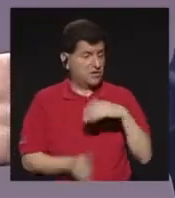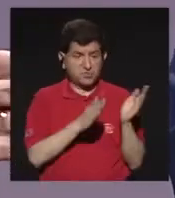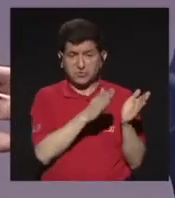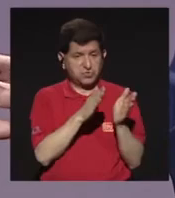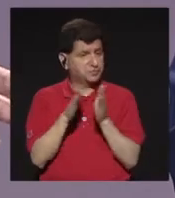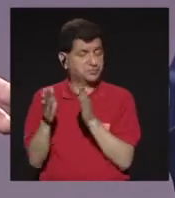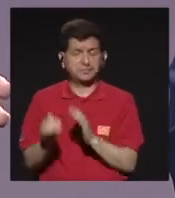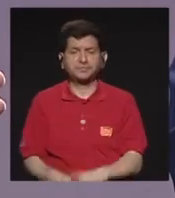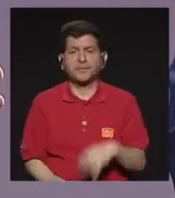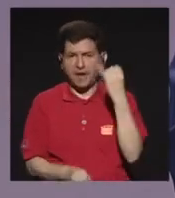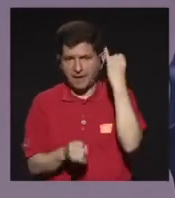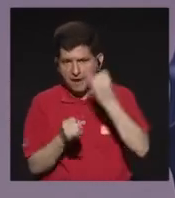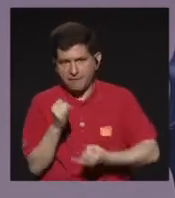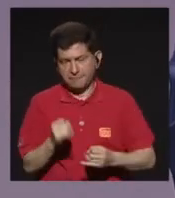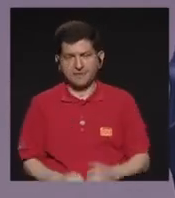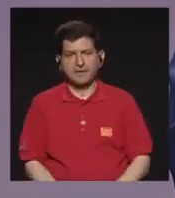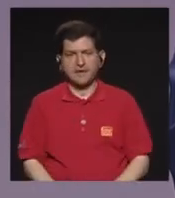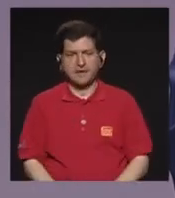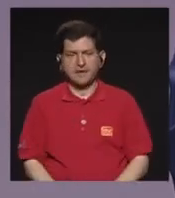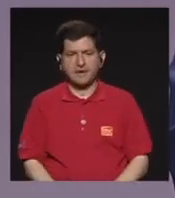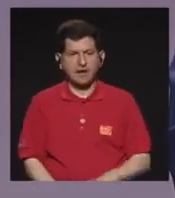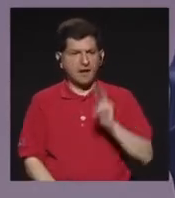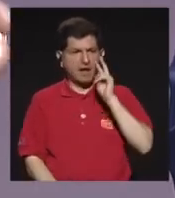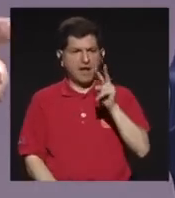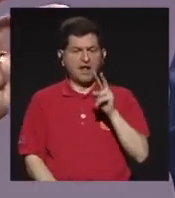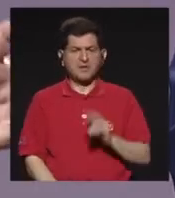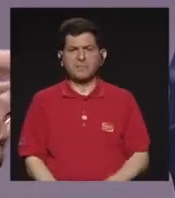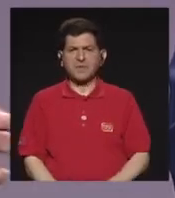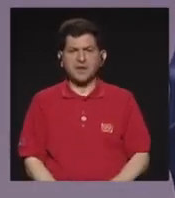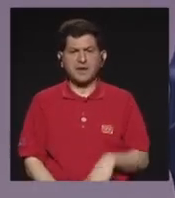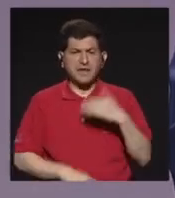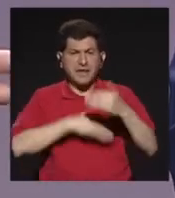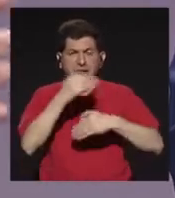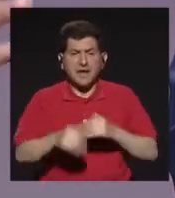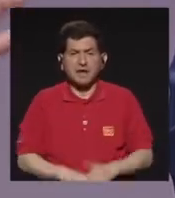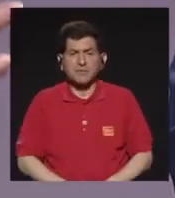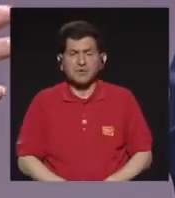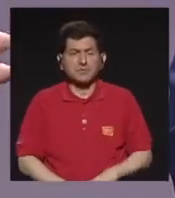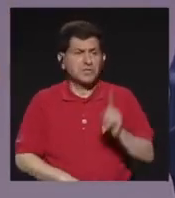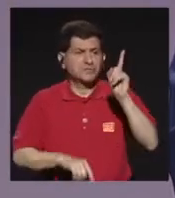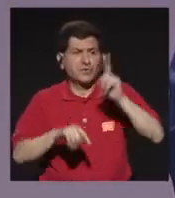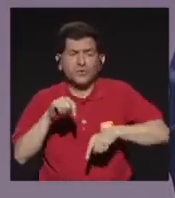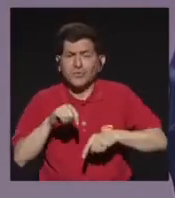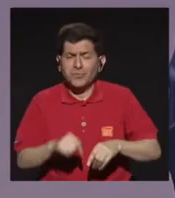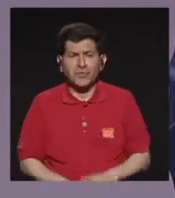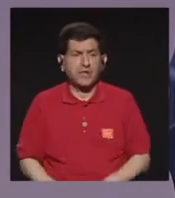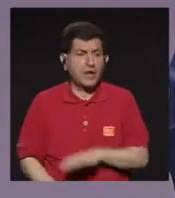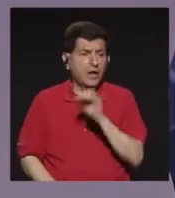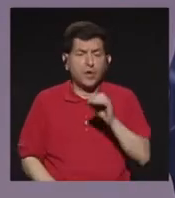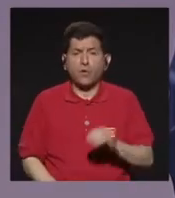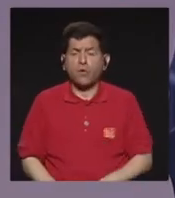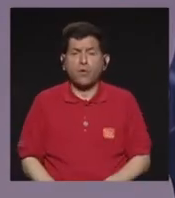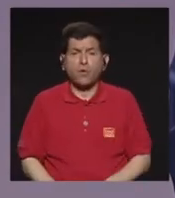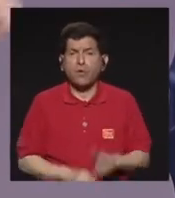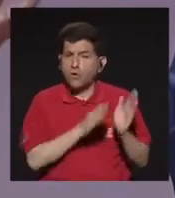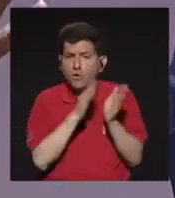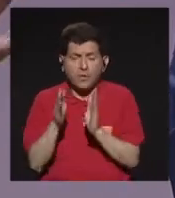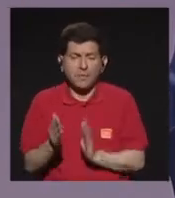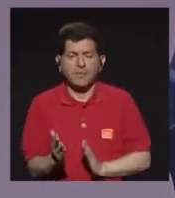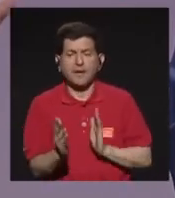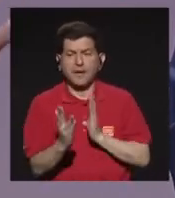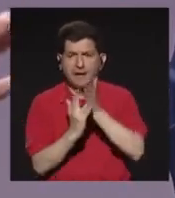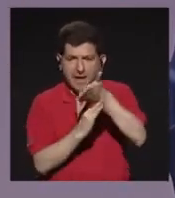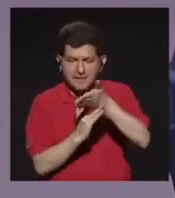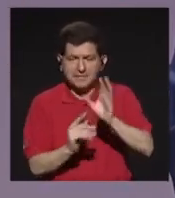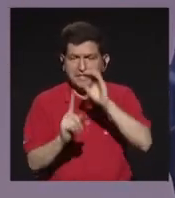eso. Finalmente, cuando nos vemos atropellados en el proceso y no nos podemos preparar para llegar a los objetivos